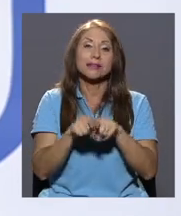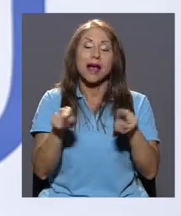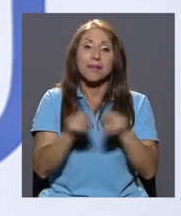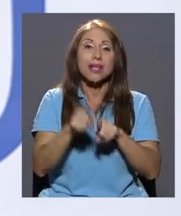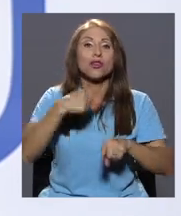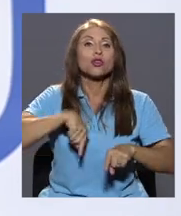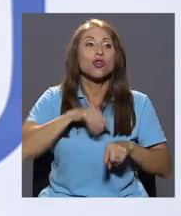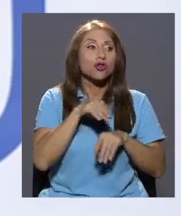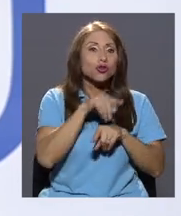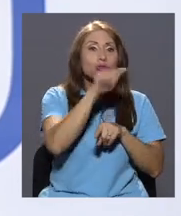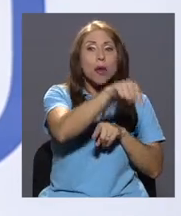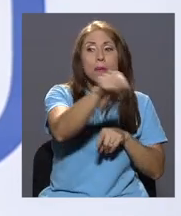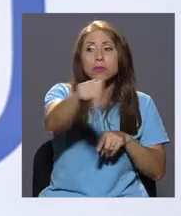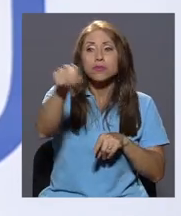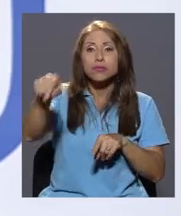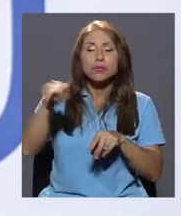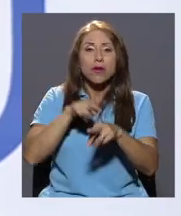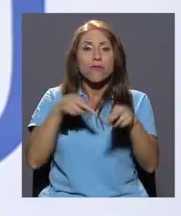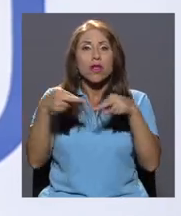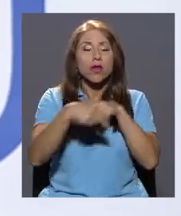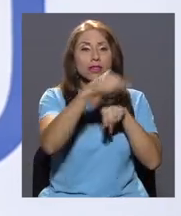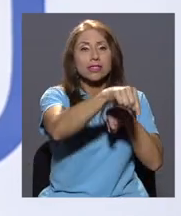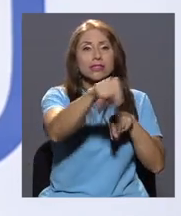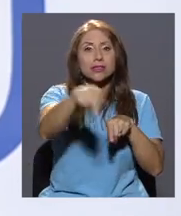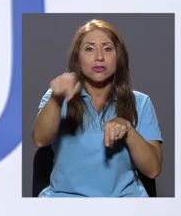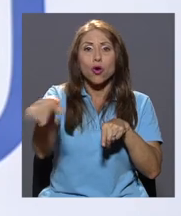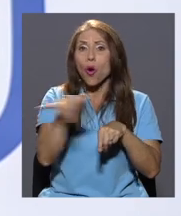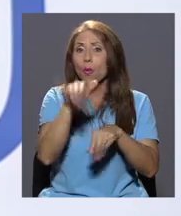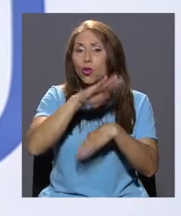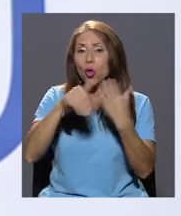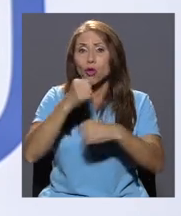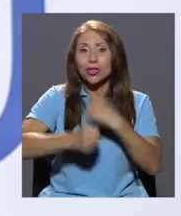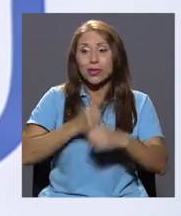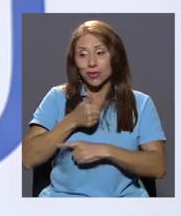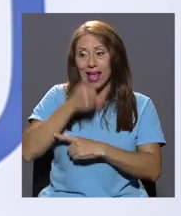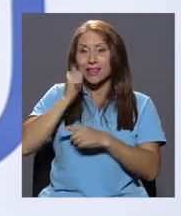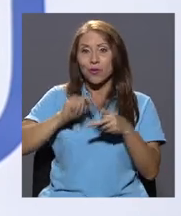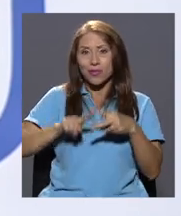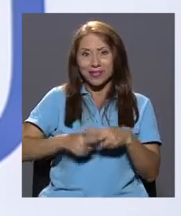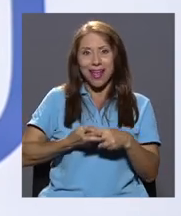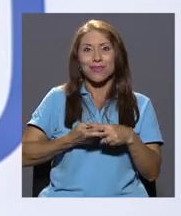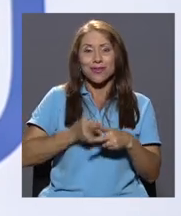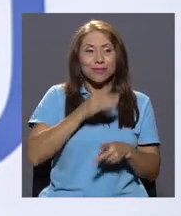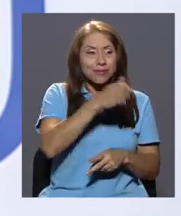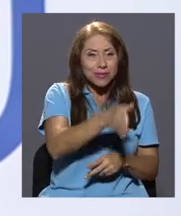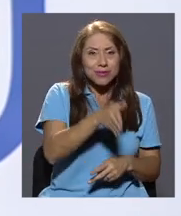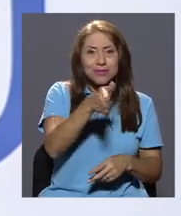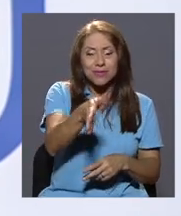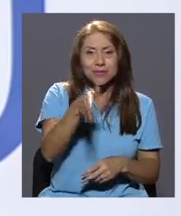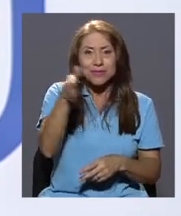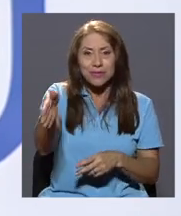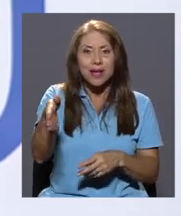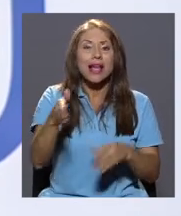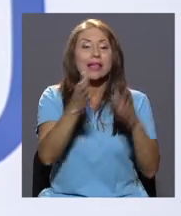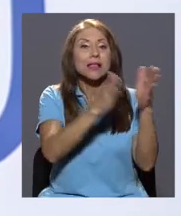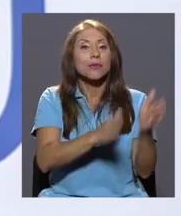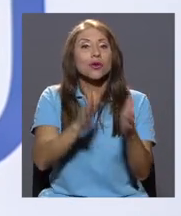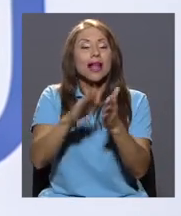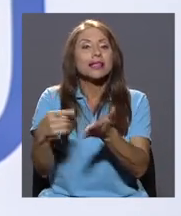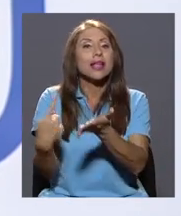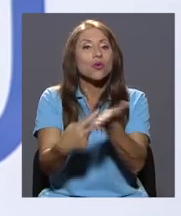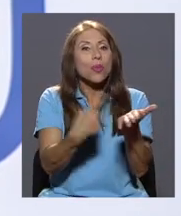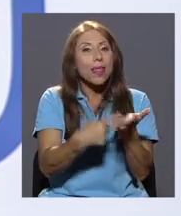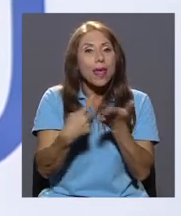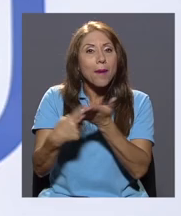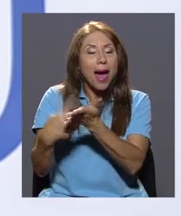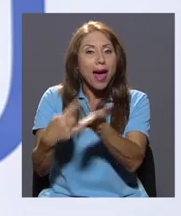estamos llegando a las sedes y recintos como todos los años. De hecho, ayer comenzaron las giras a sedes y recintos. Entonces, estamos organizando lo que es un debate en cada